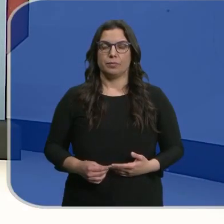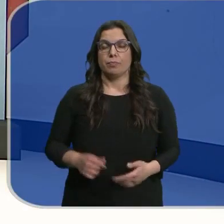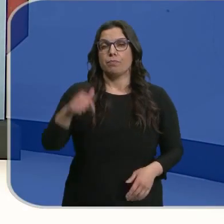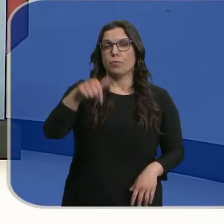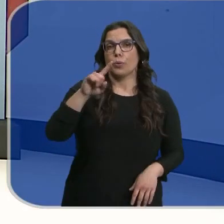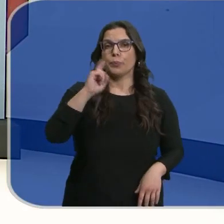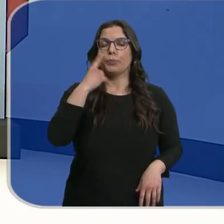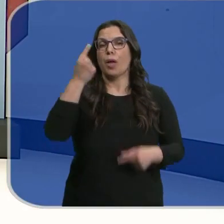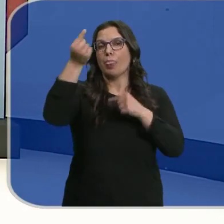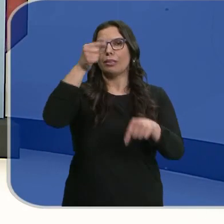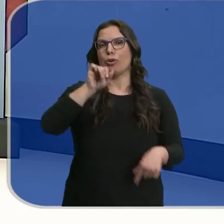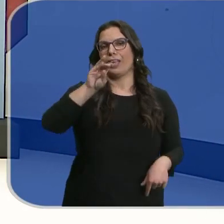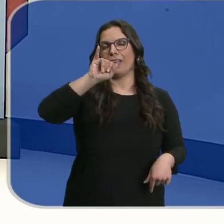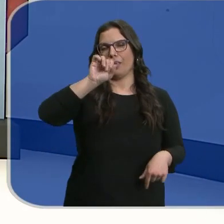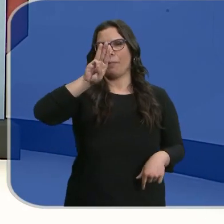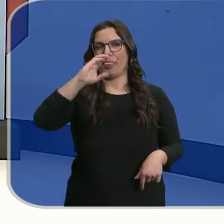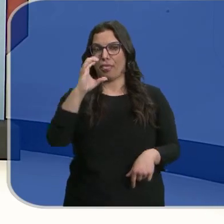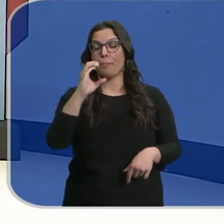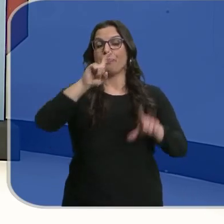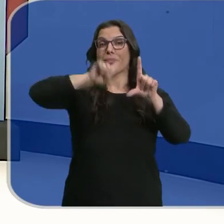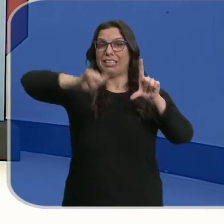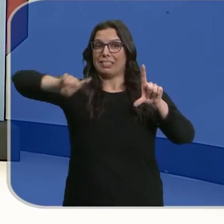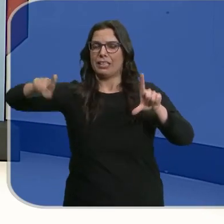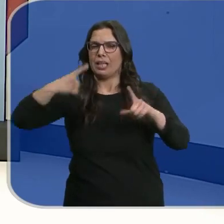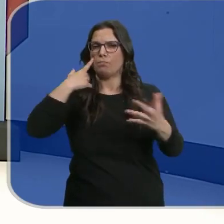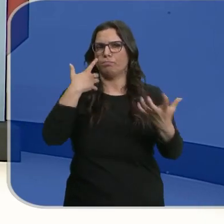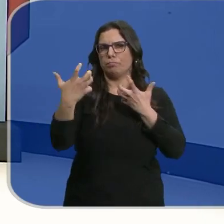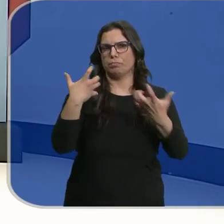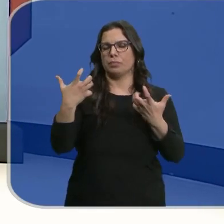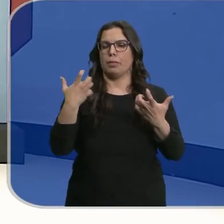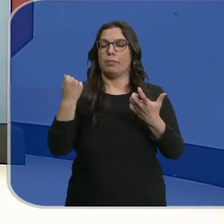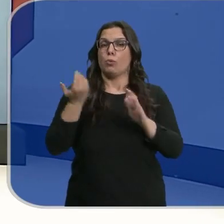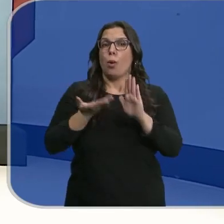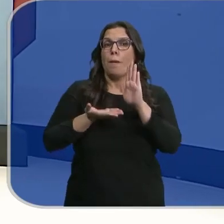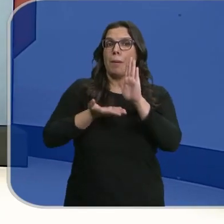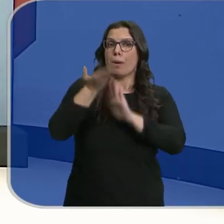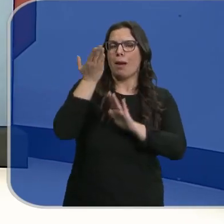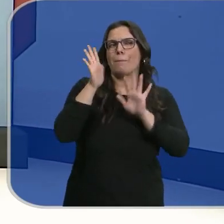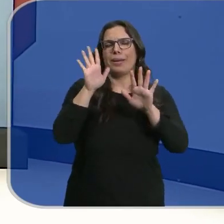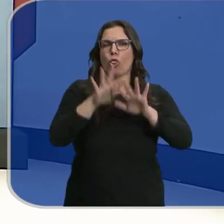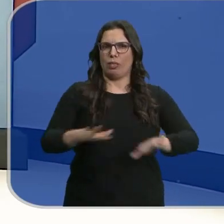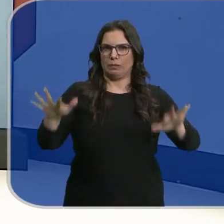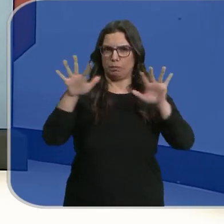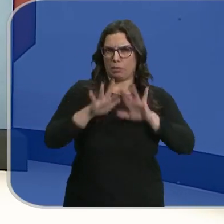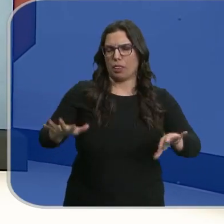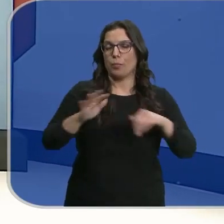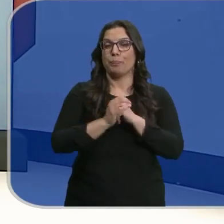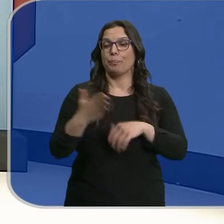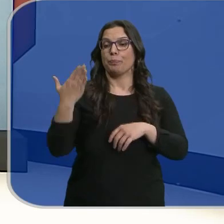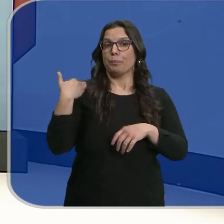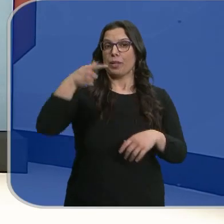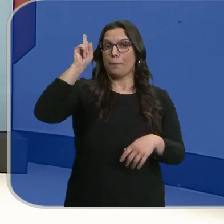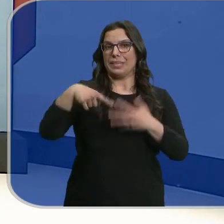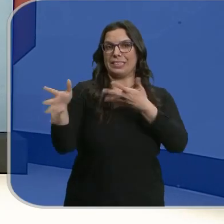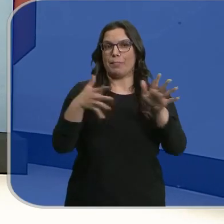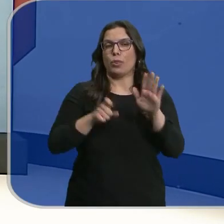Hoy hemos conocido los datos del IPC y en la estadística se confirma la moderación del crecimiento de los precios. Siguen subiendo, pero menos. En marzo